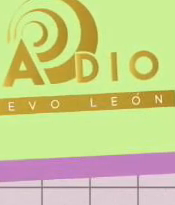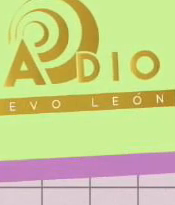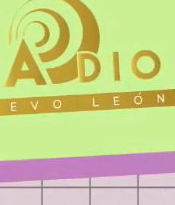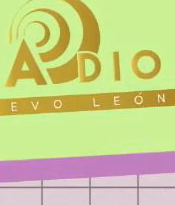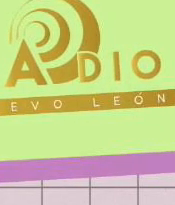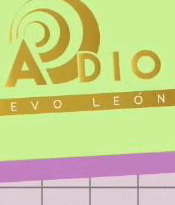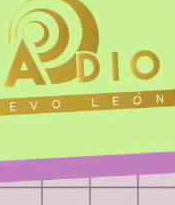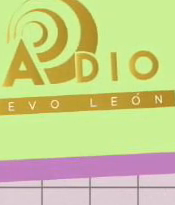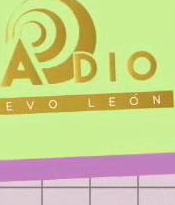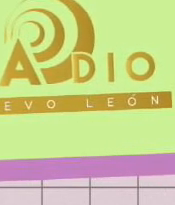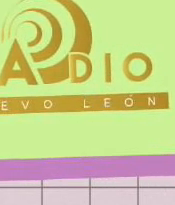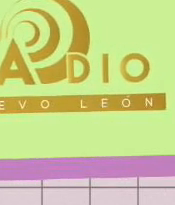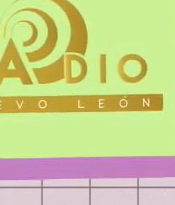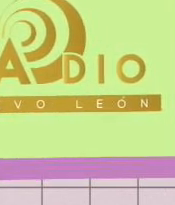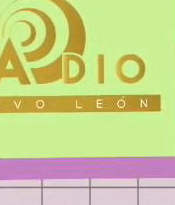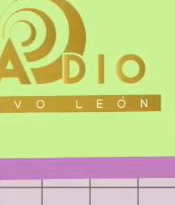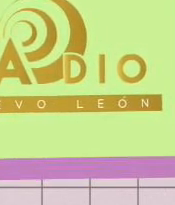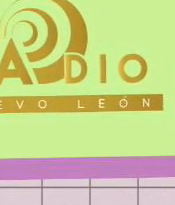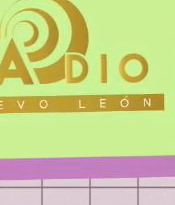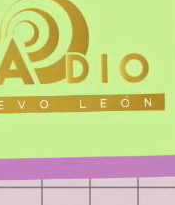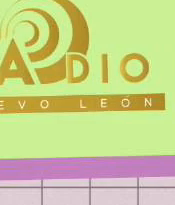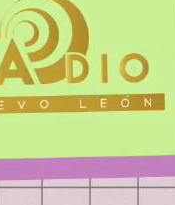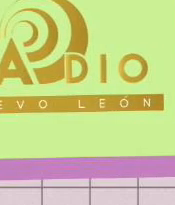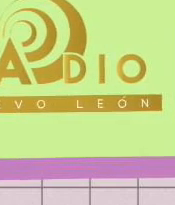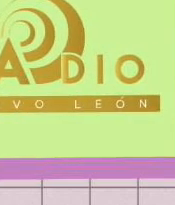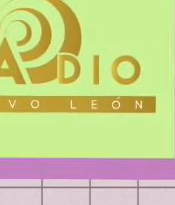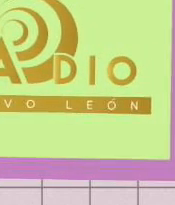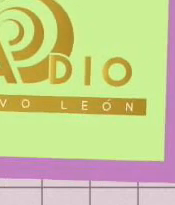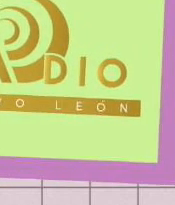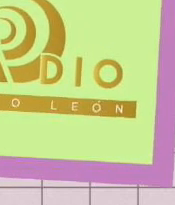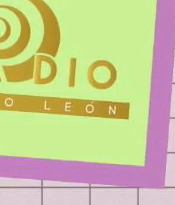Hay que reforzar lo aprendido. A distancia,